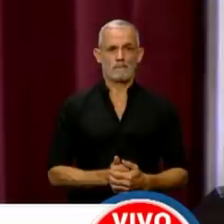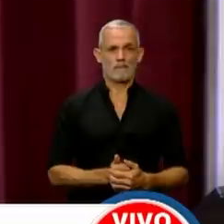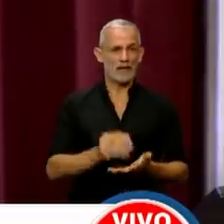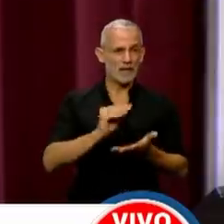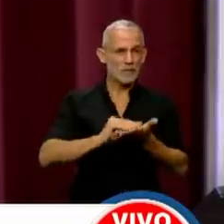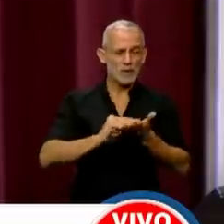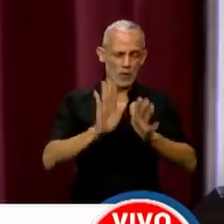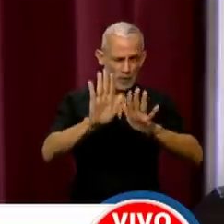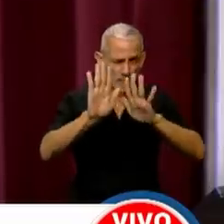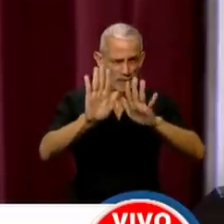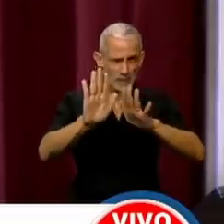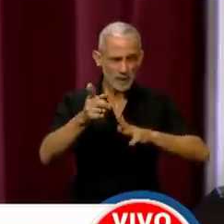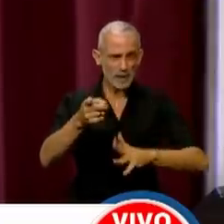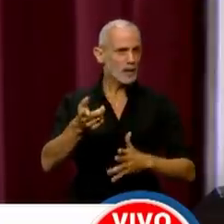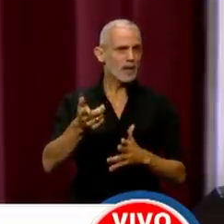Diputado,